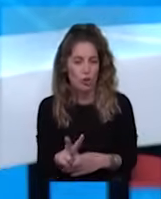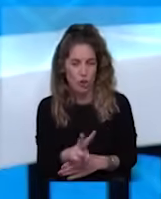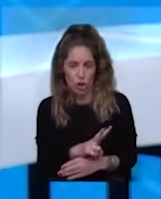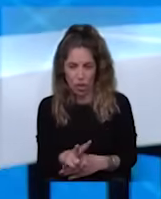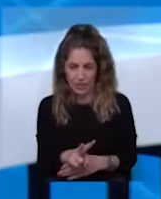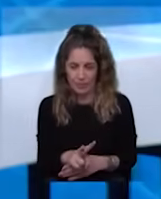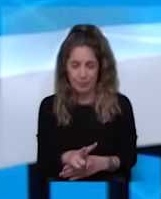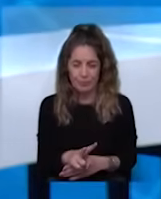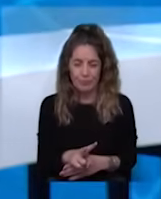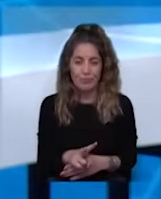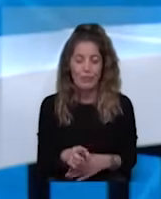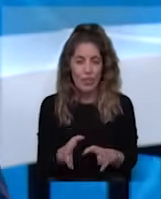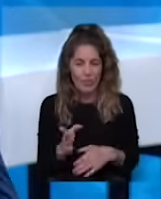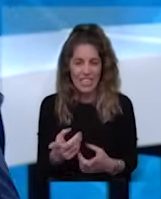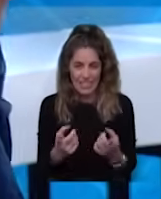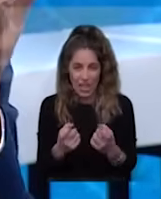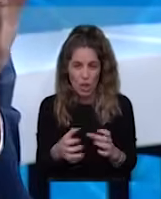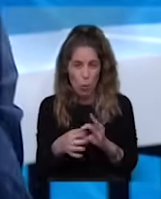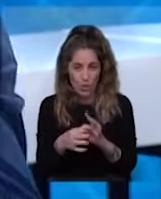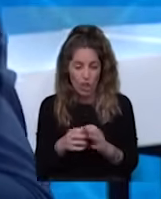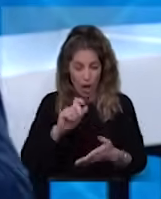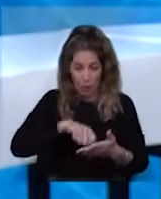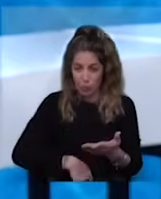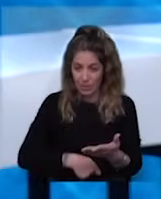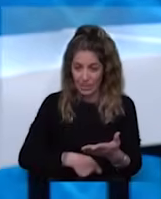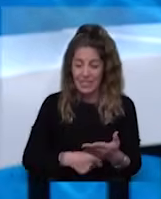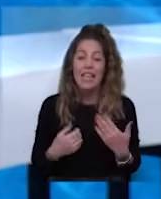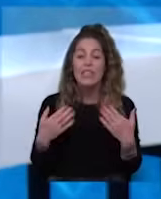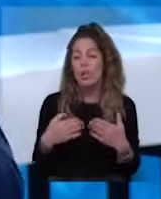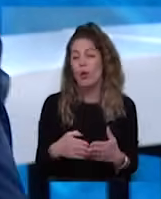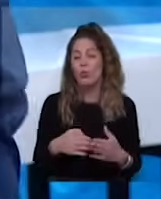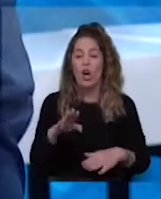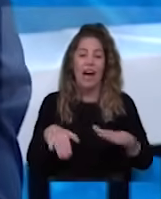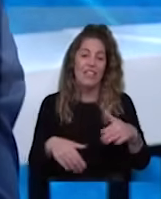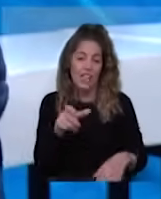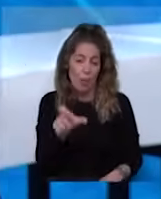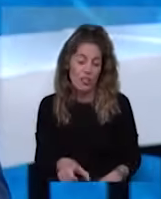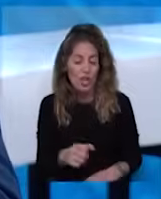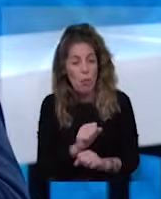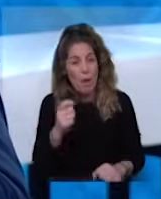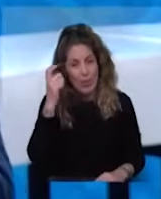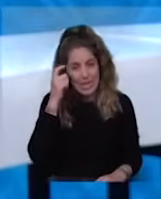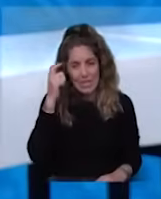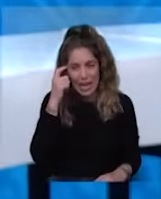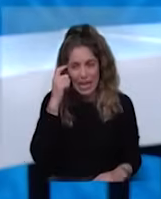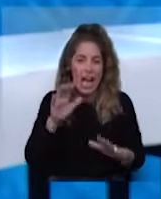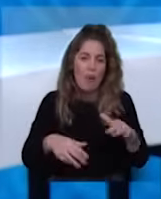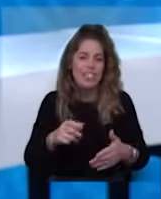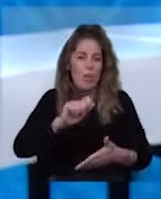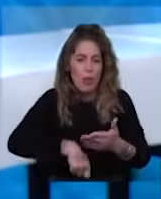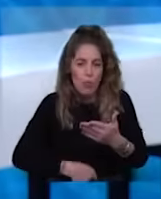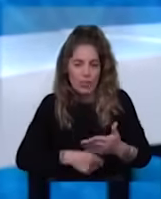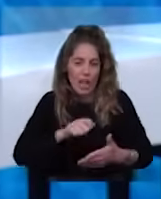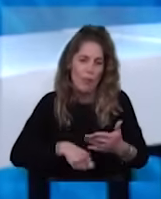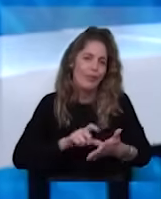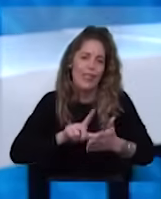este va necesariamente de la mano con las multas porque te pregunto porque muchas veces quizás la gente puede estar pensando dice Bueno A veces me multan y la multa